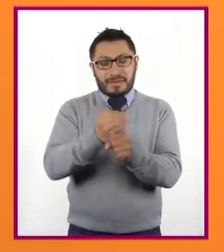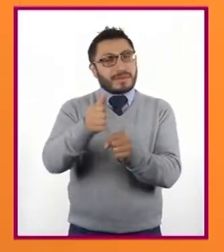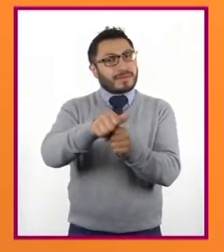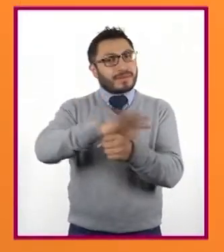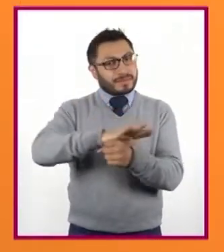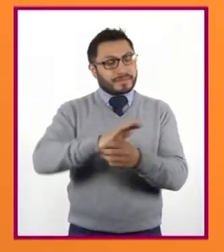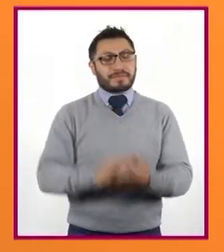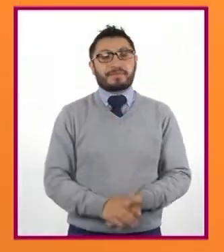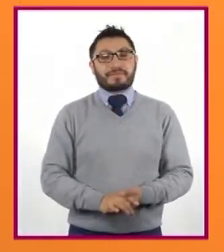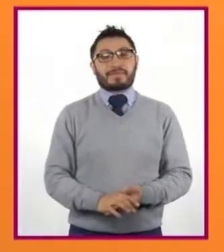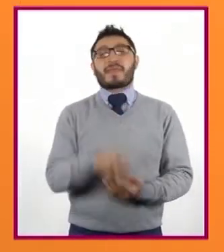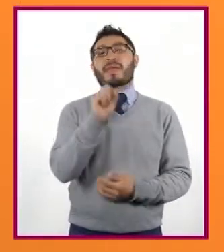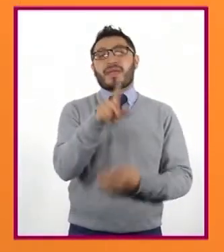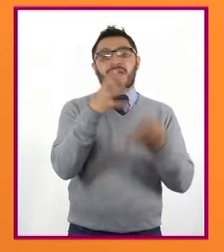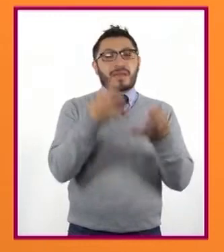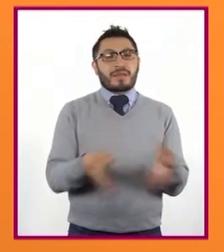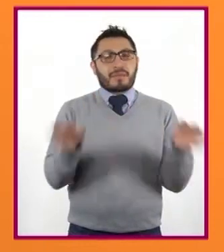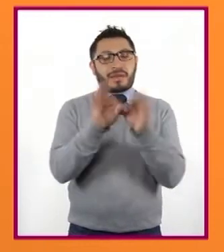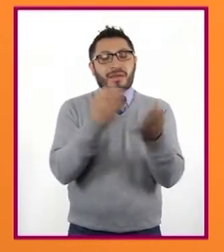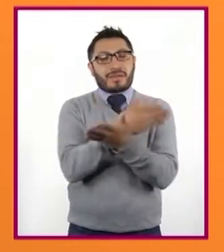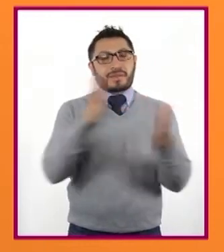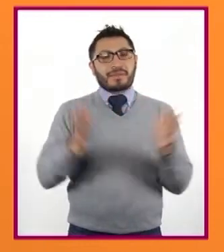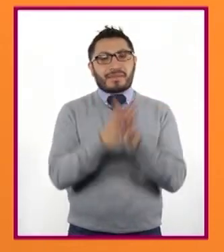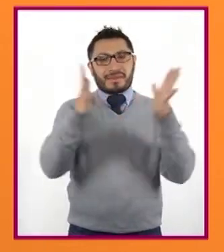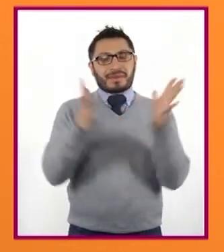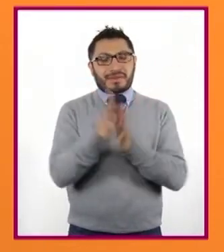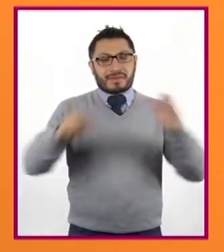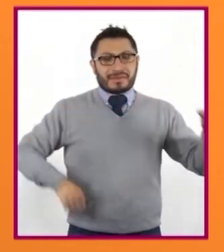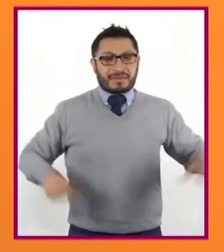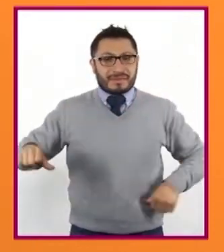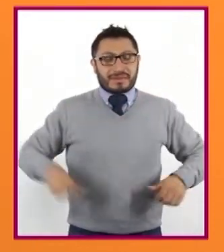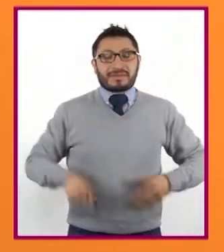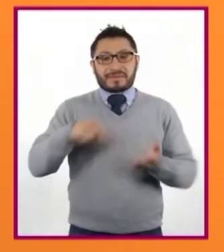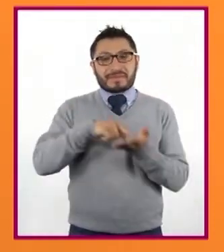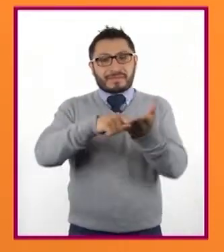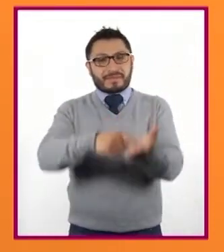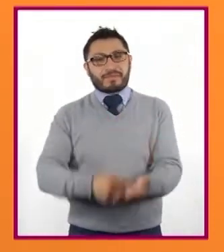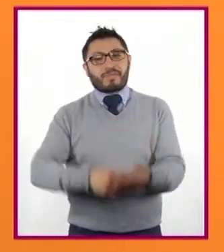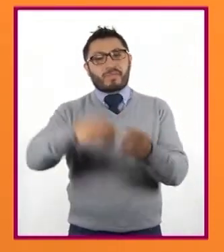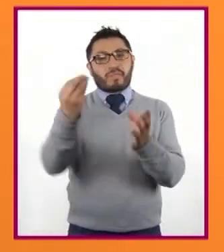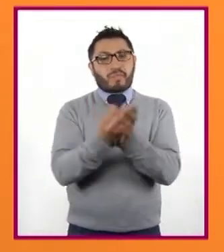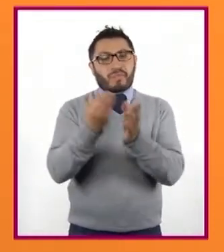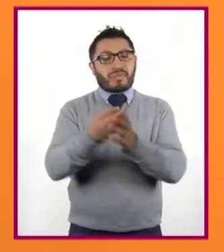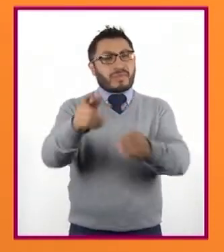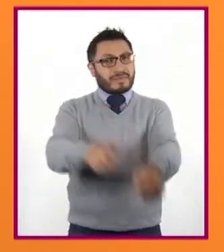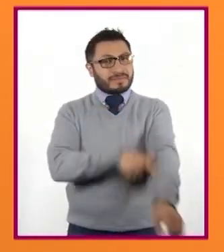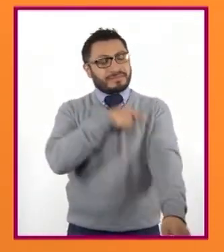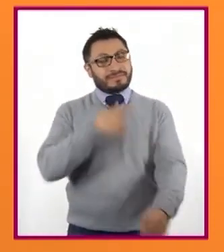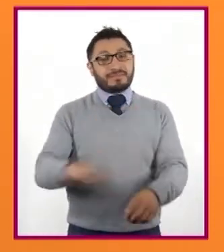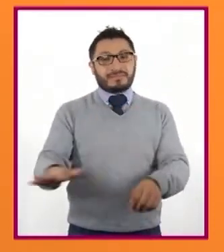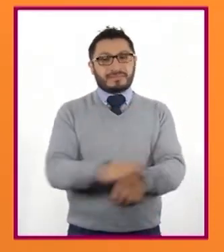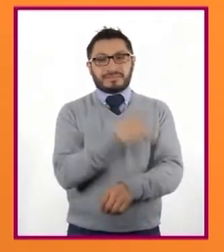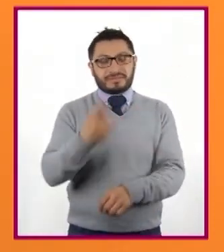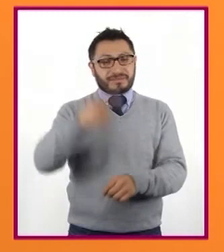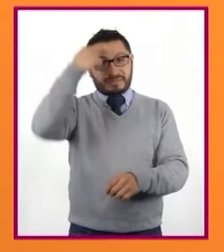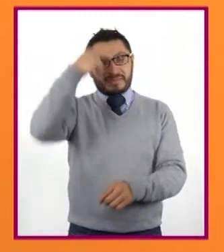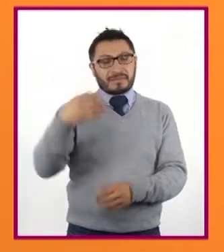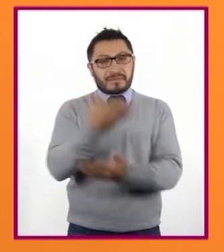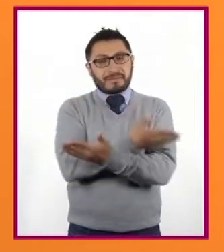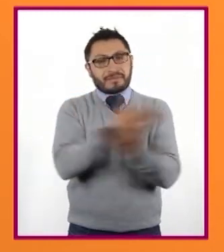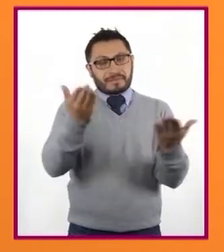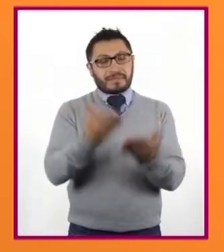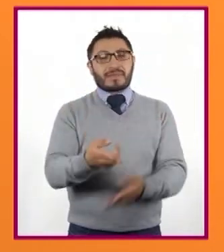También es importante que participen en las actividades que les propondremos a lo largo de la sesión, ya que están planteadas para ser